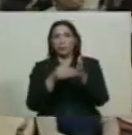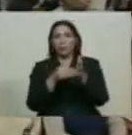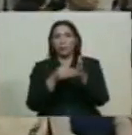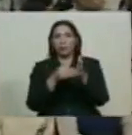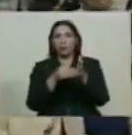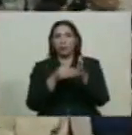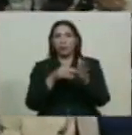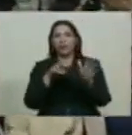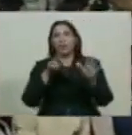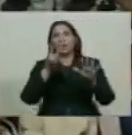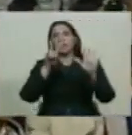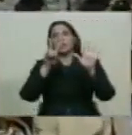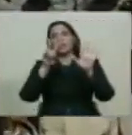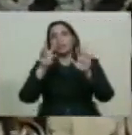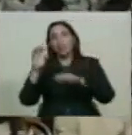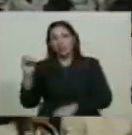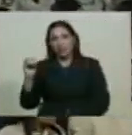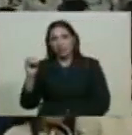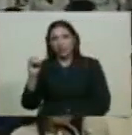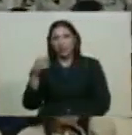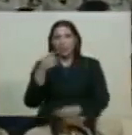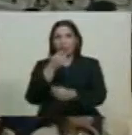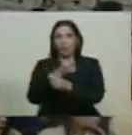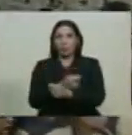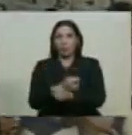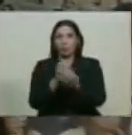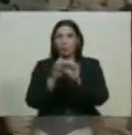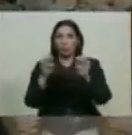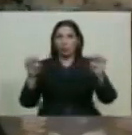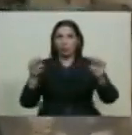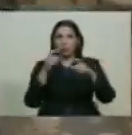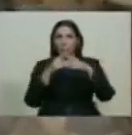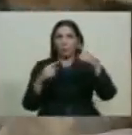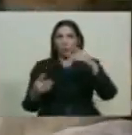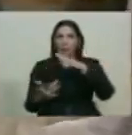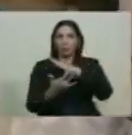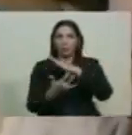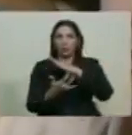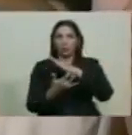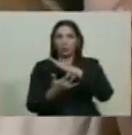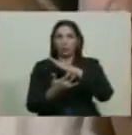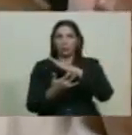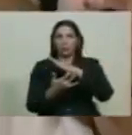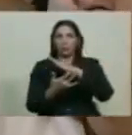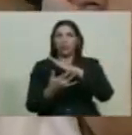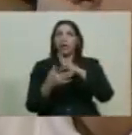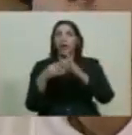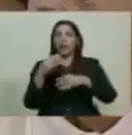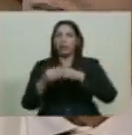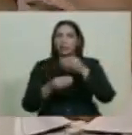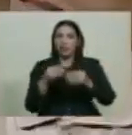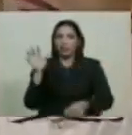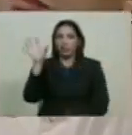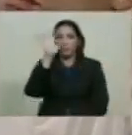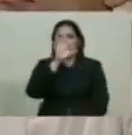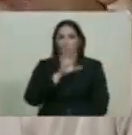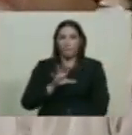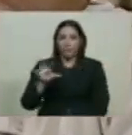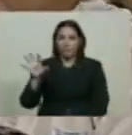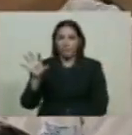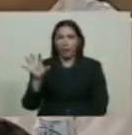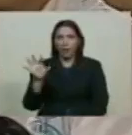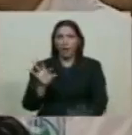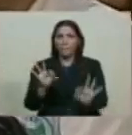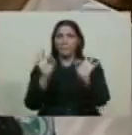27.070 graduandos en educación media técnica que va a realizarse en todo el país en las especialidades que ya